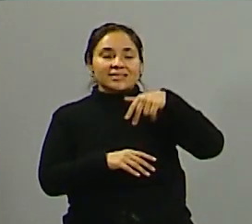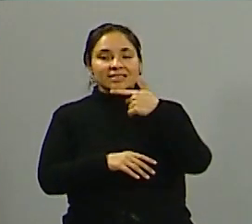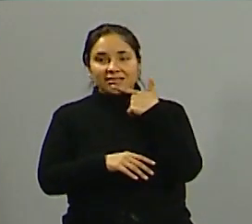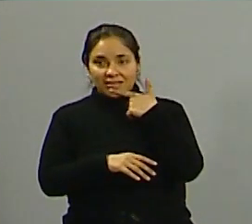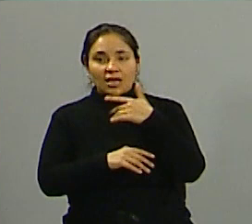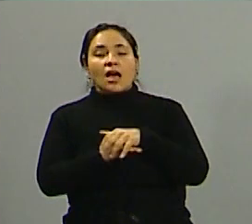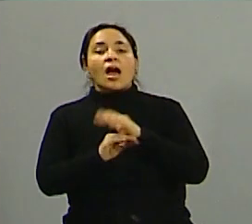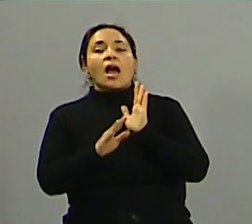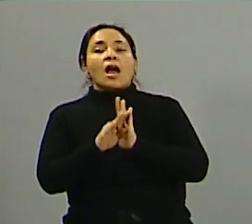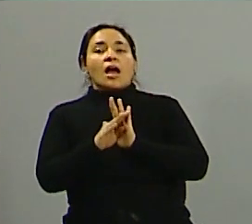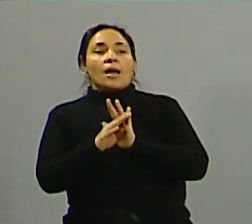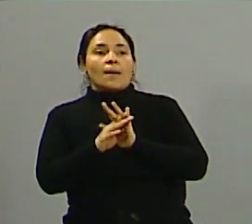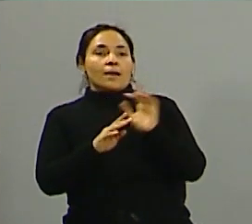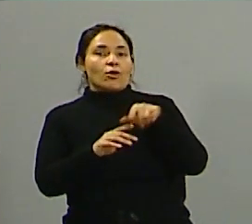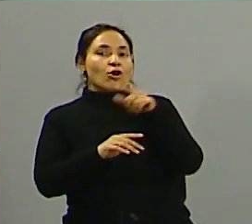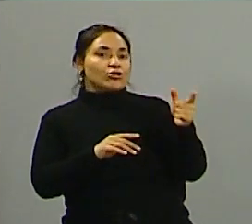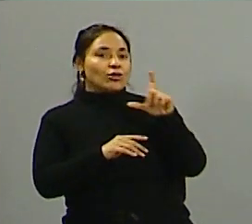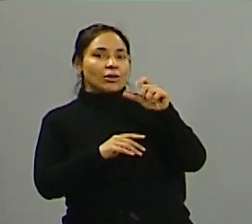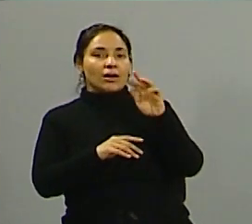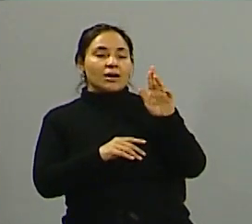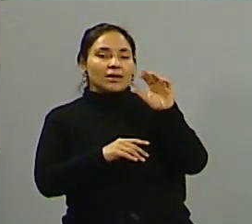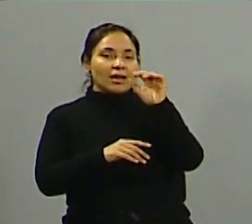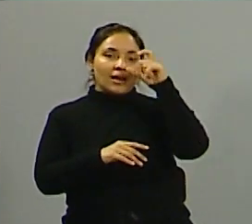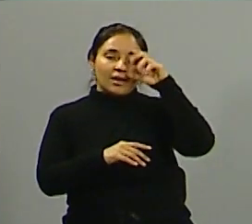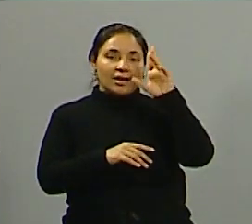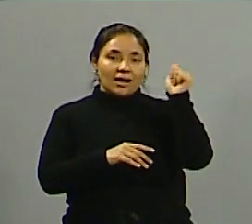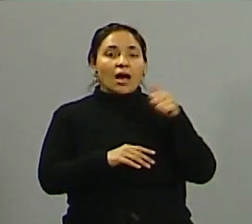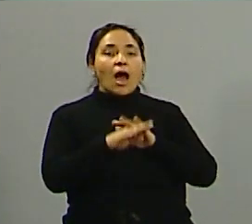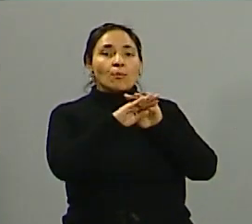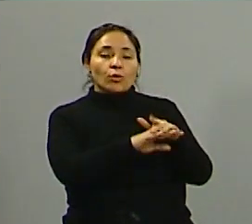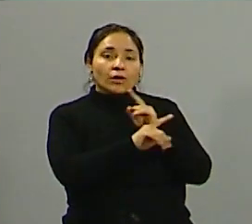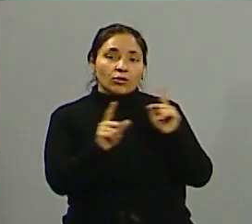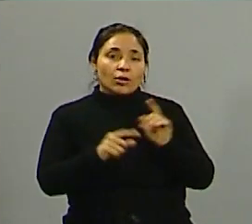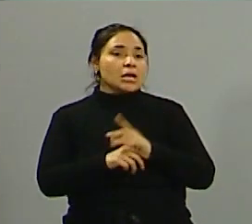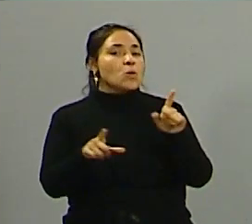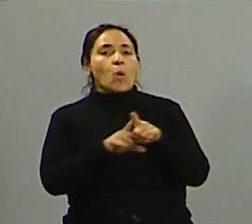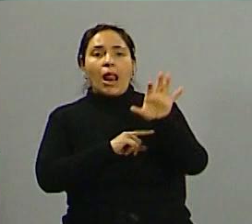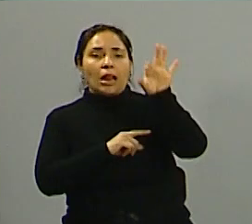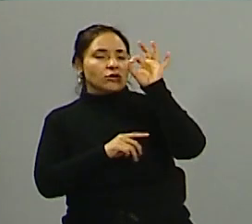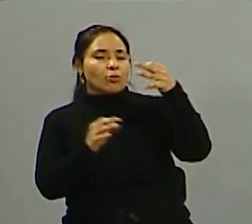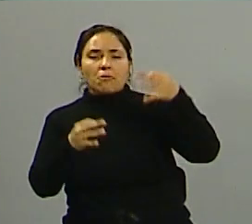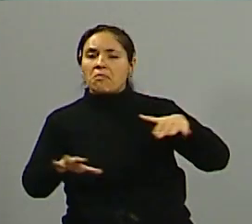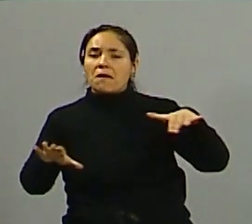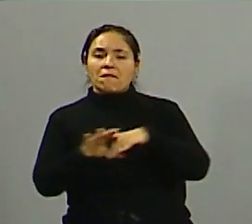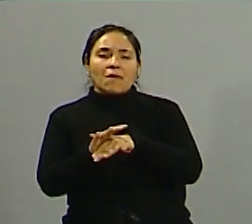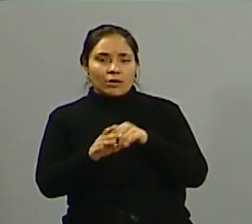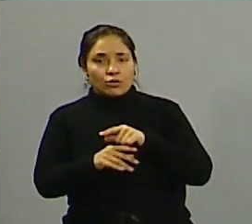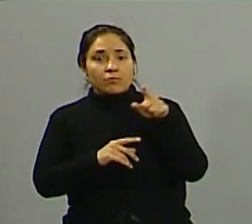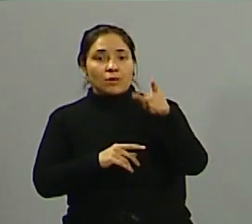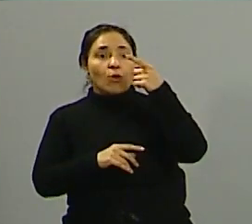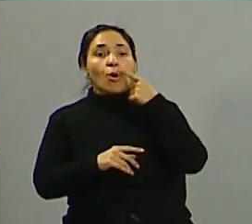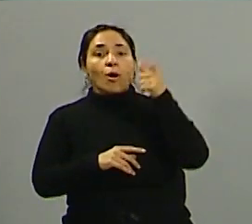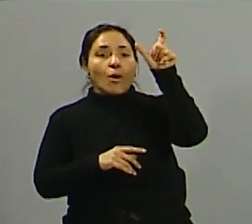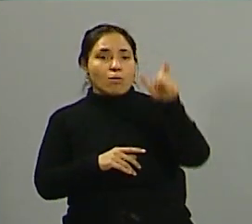los hermanos Carrera le iba a traer algunos problemas. Pero definitivamente esta jugada que hace le sale bastante bien, y después O'Higgins